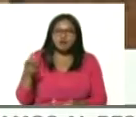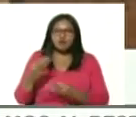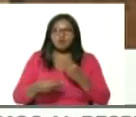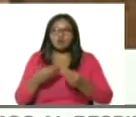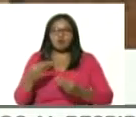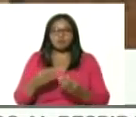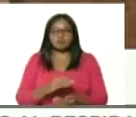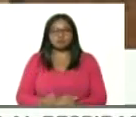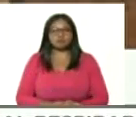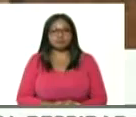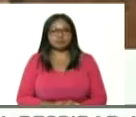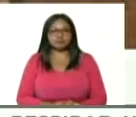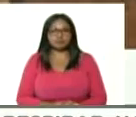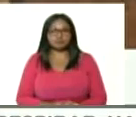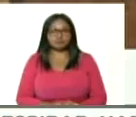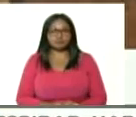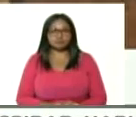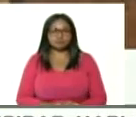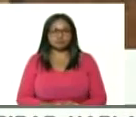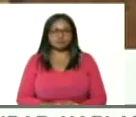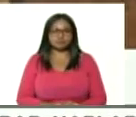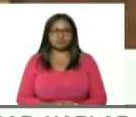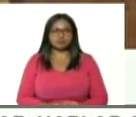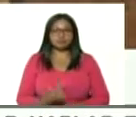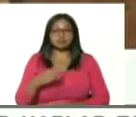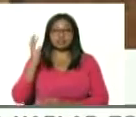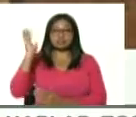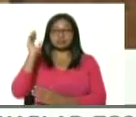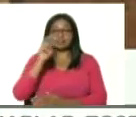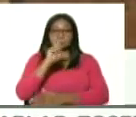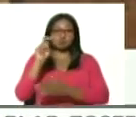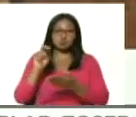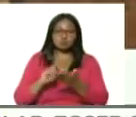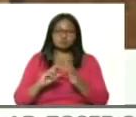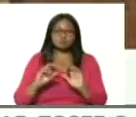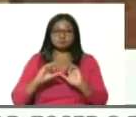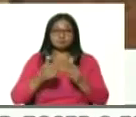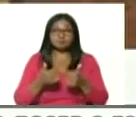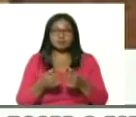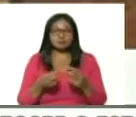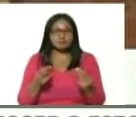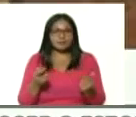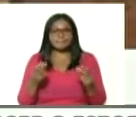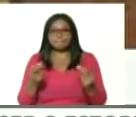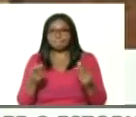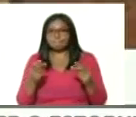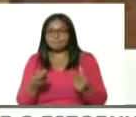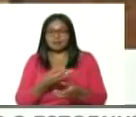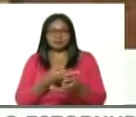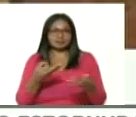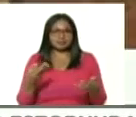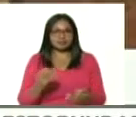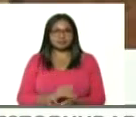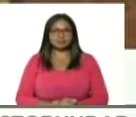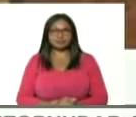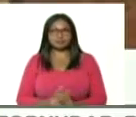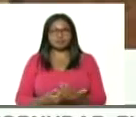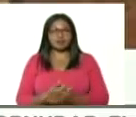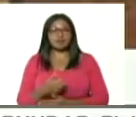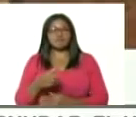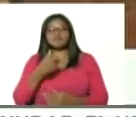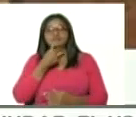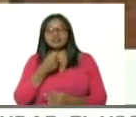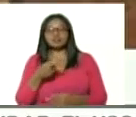las venezolanas. Y la Asamblea Nacional arrancó afiladita, como una hojilla, más afilada que la hojilla